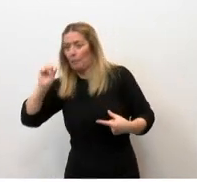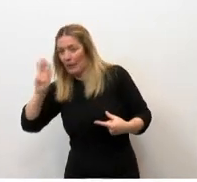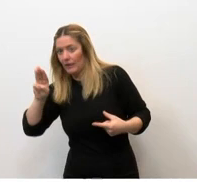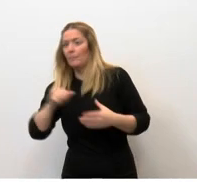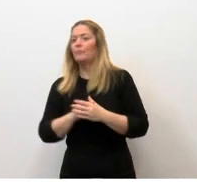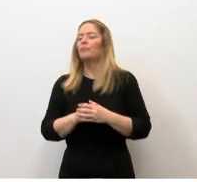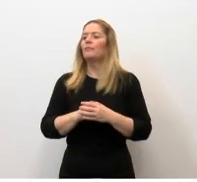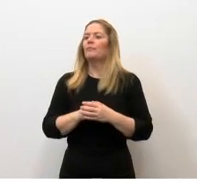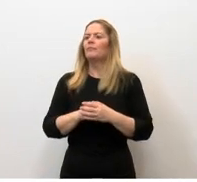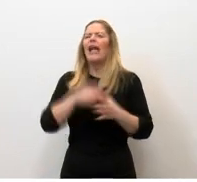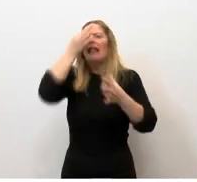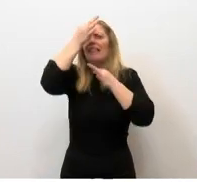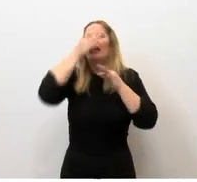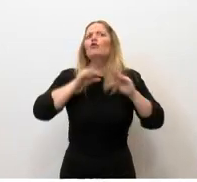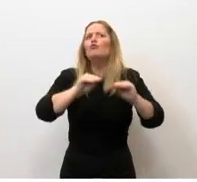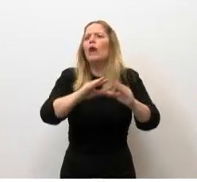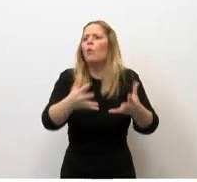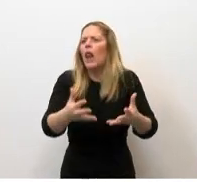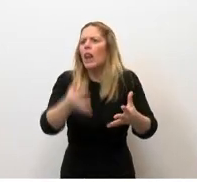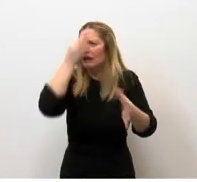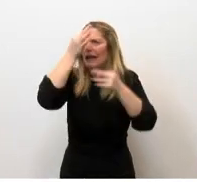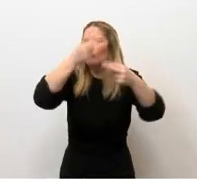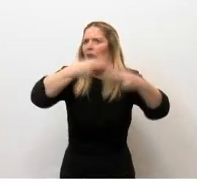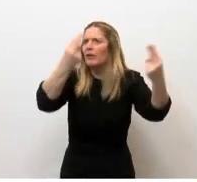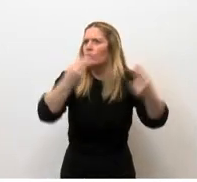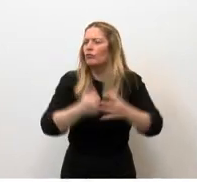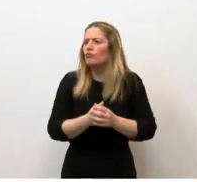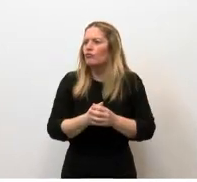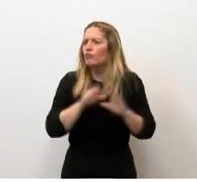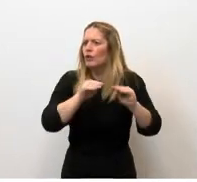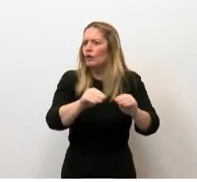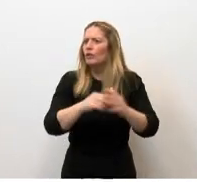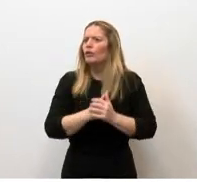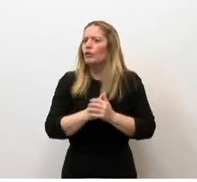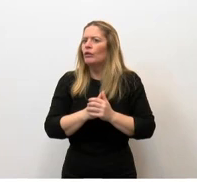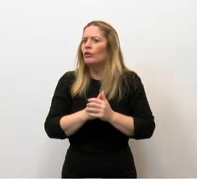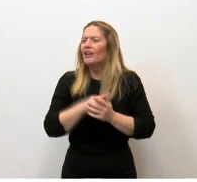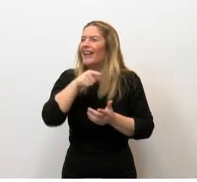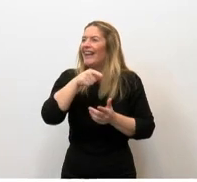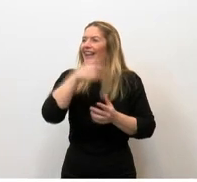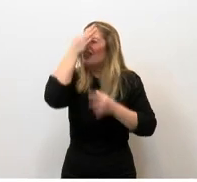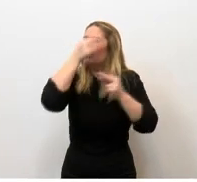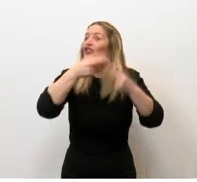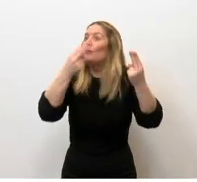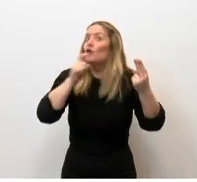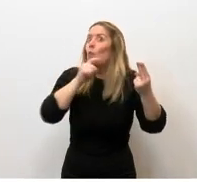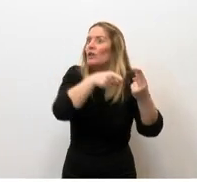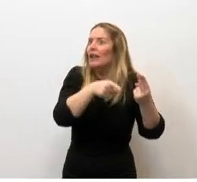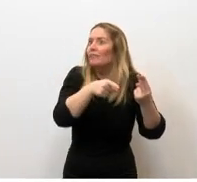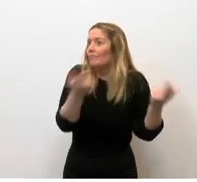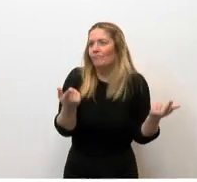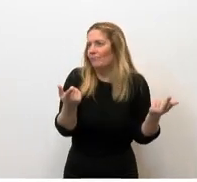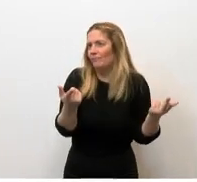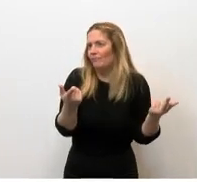¿Qué datos utiliza? Utiliza datos abiertos. ¿Y cómo están estos datos abiertos? Totalmente